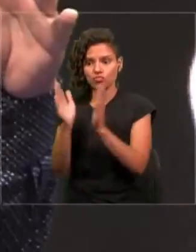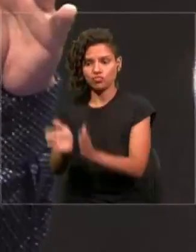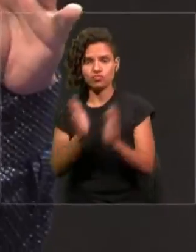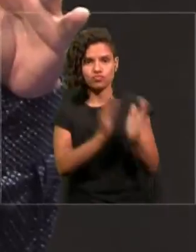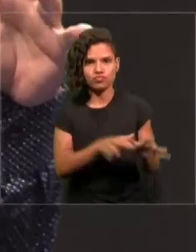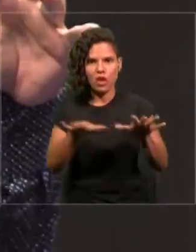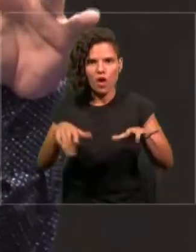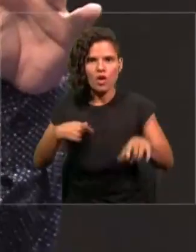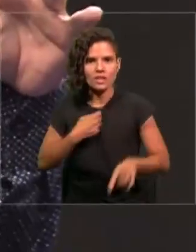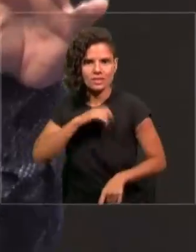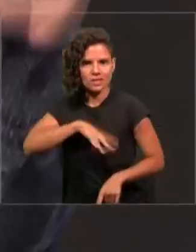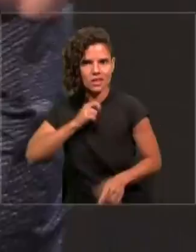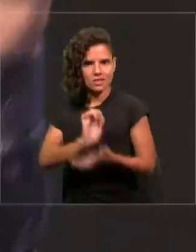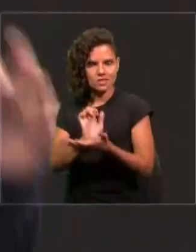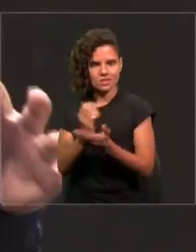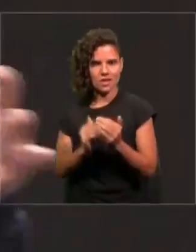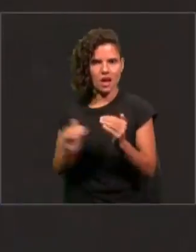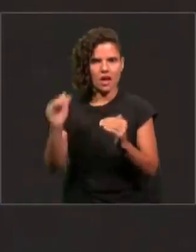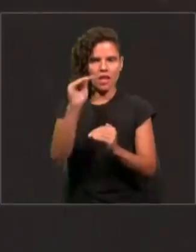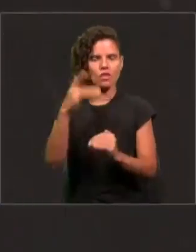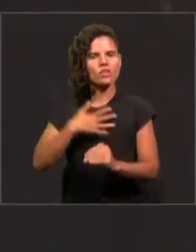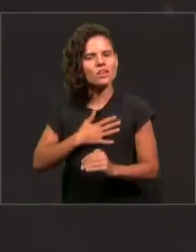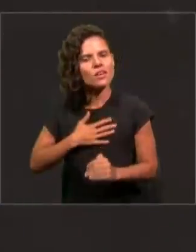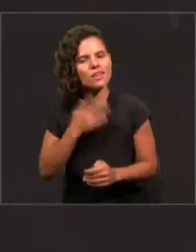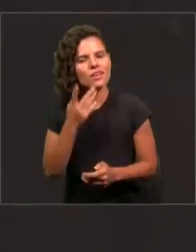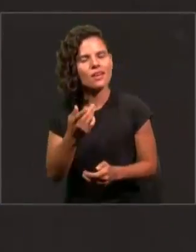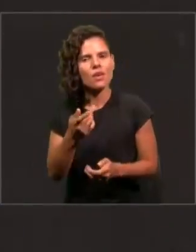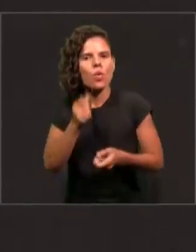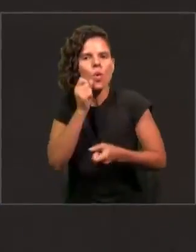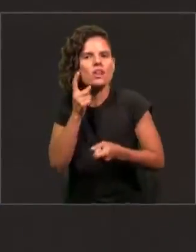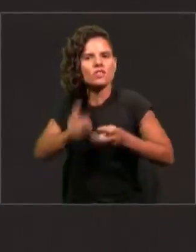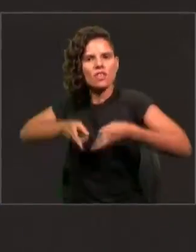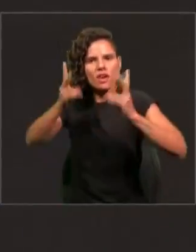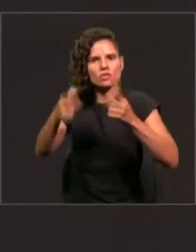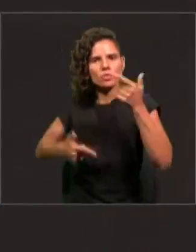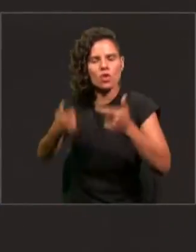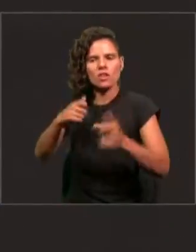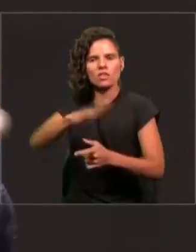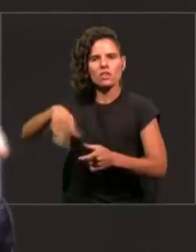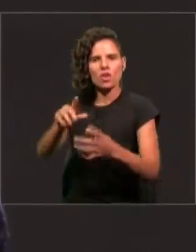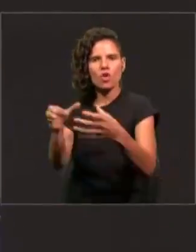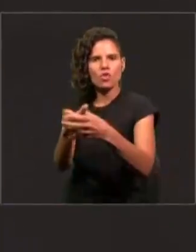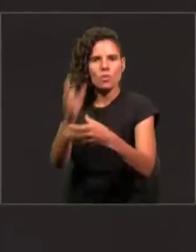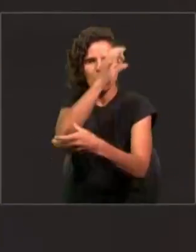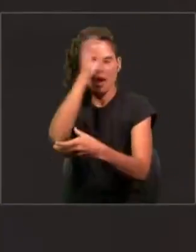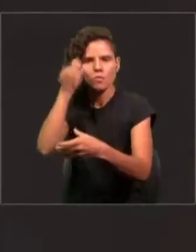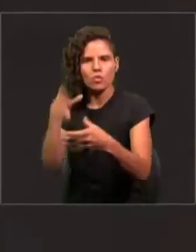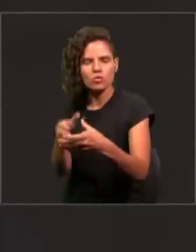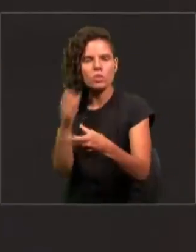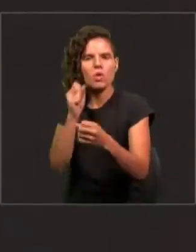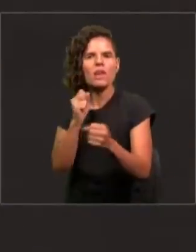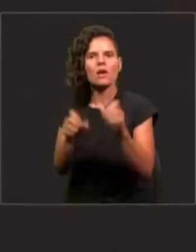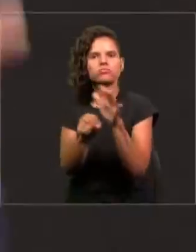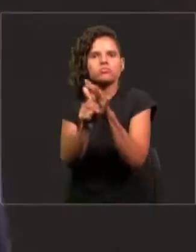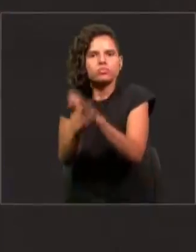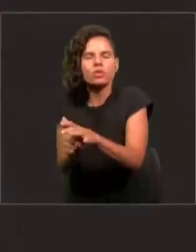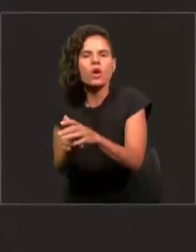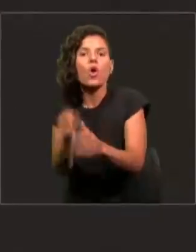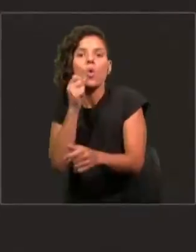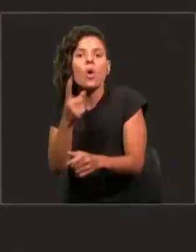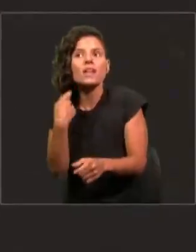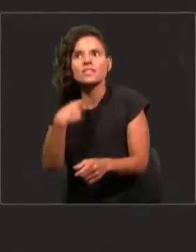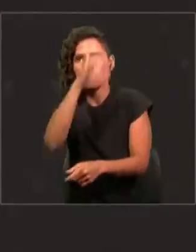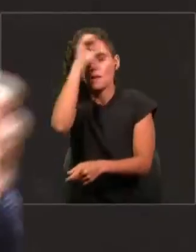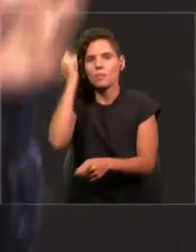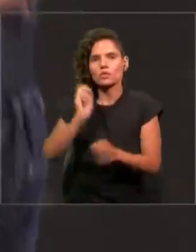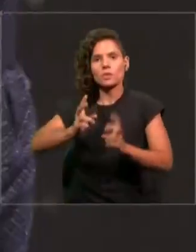día el Estado chileno también apaciguar los derechos políticos del pueblo mapuche a partir del mapuche permitido, que me